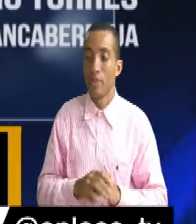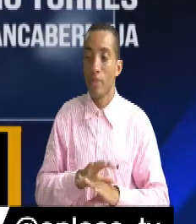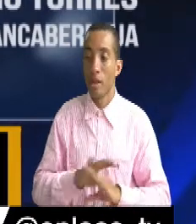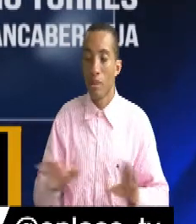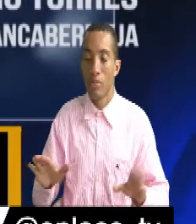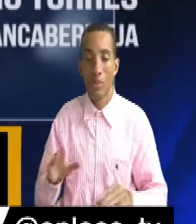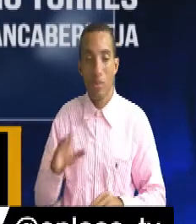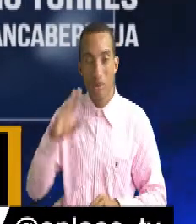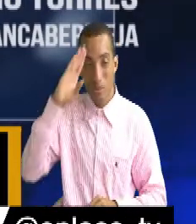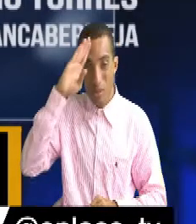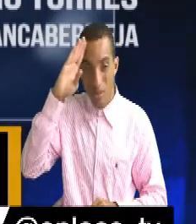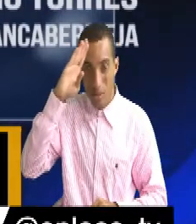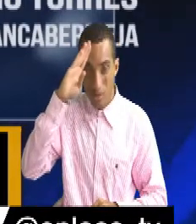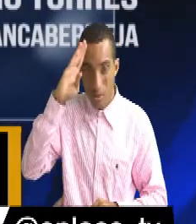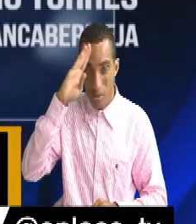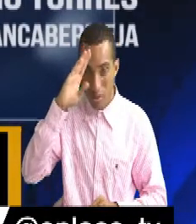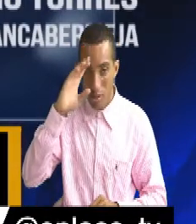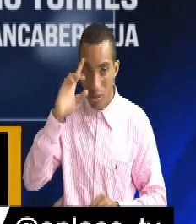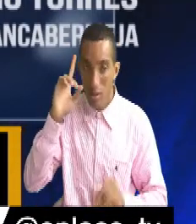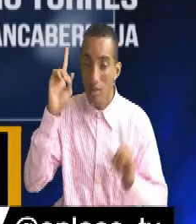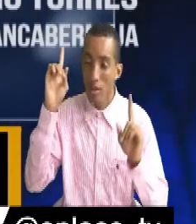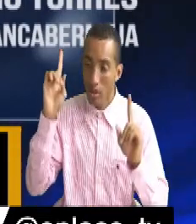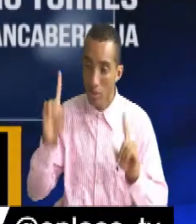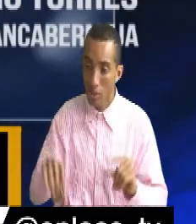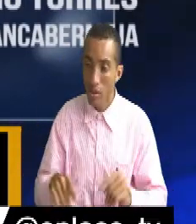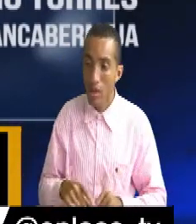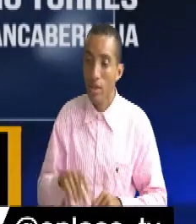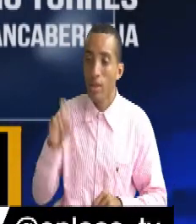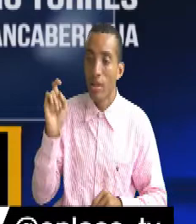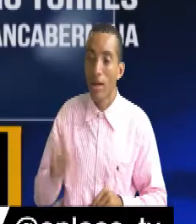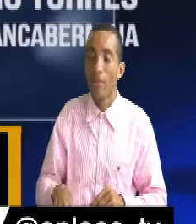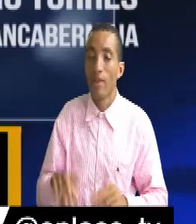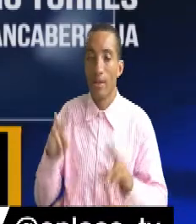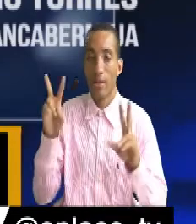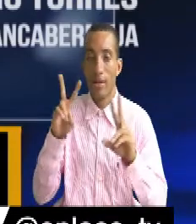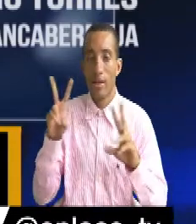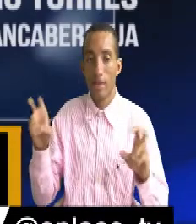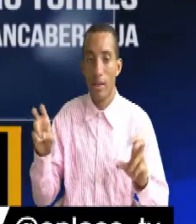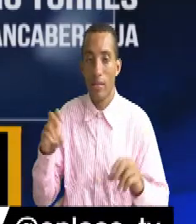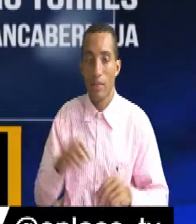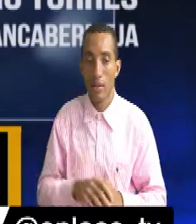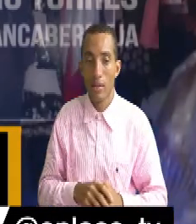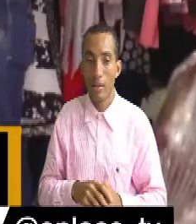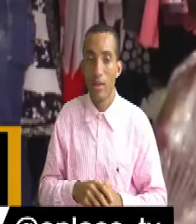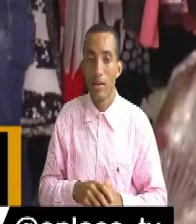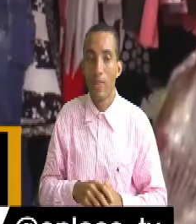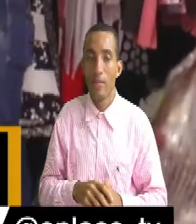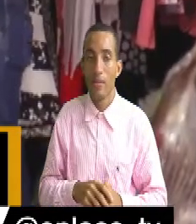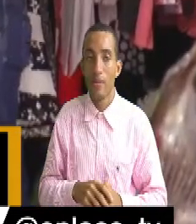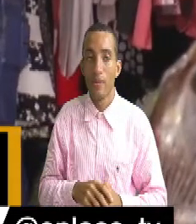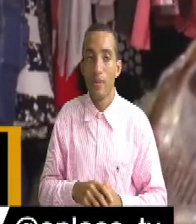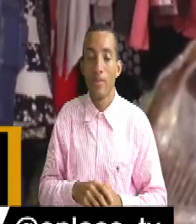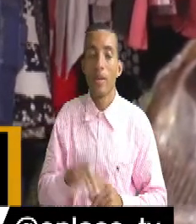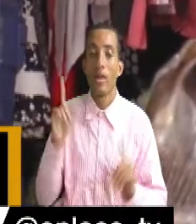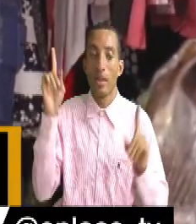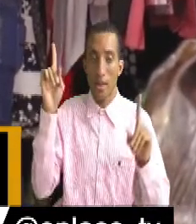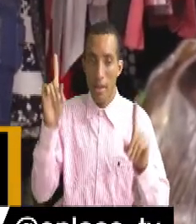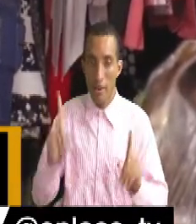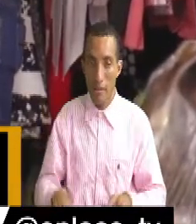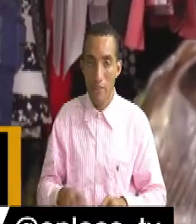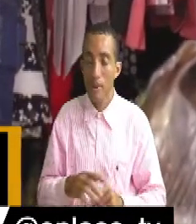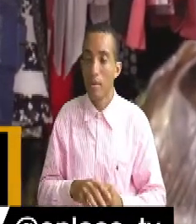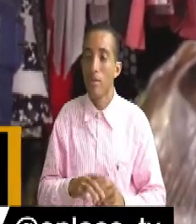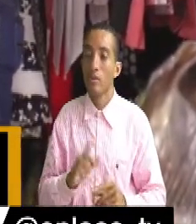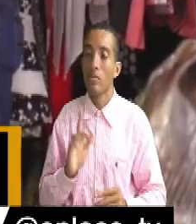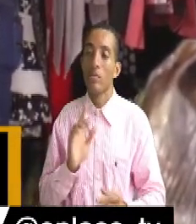policía directamente que tiene que ver con el tema de la Dirección Nacional de Impuestos. También en medio de los operativos,